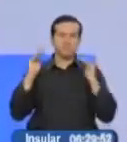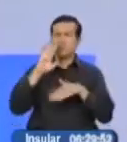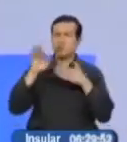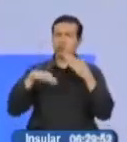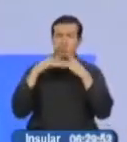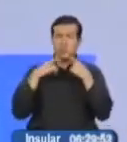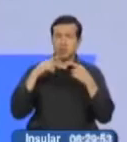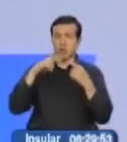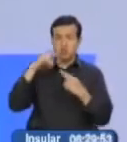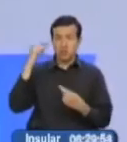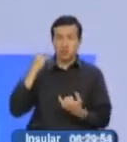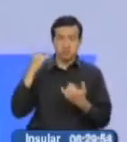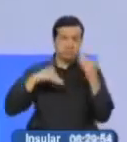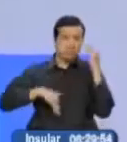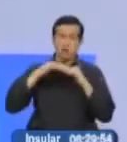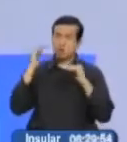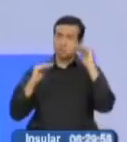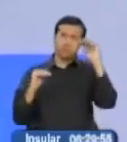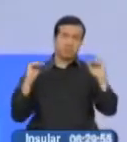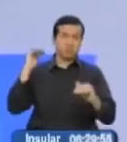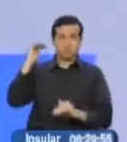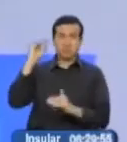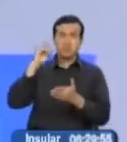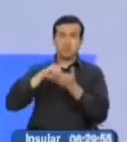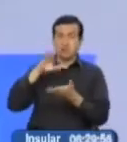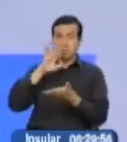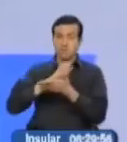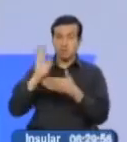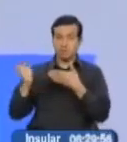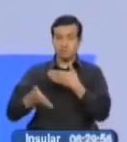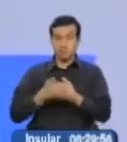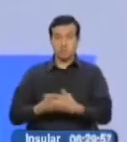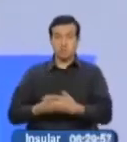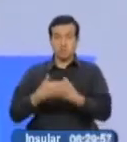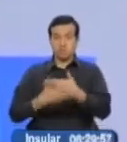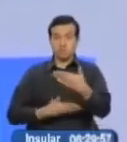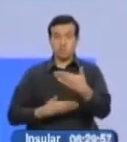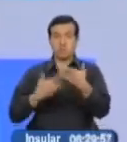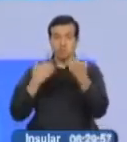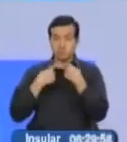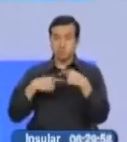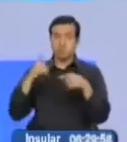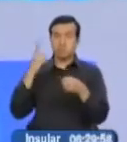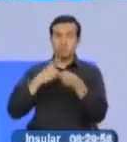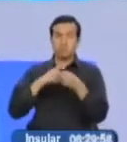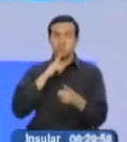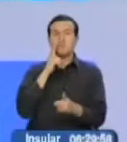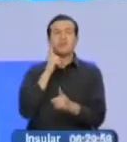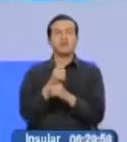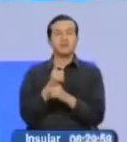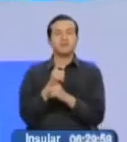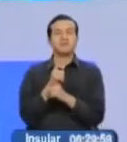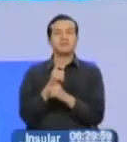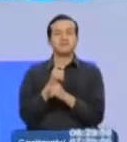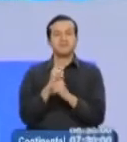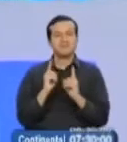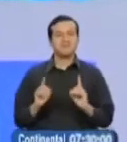declaraciones regionales y que de alguna forma está incorporado en esta declaración de Quito, que celebramos que se